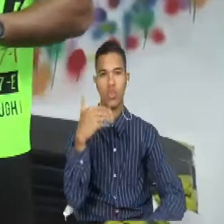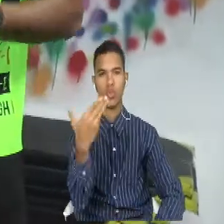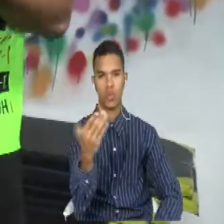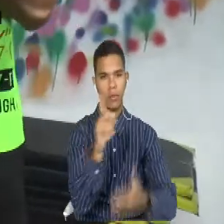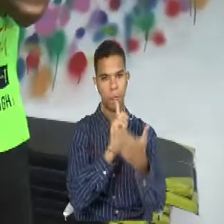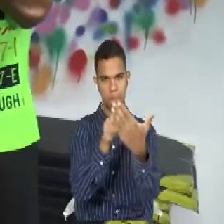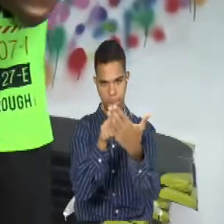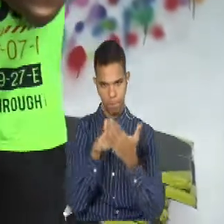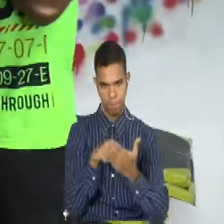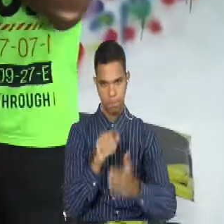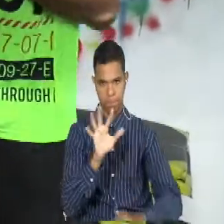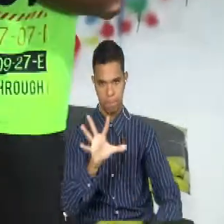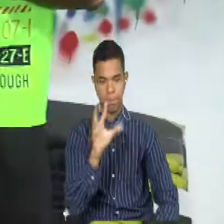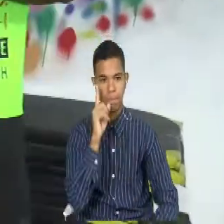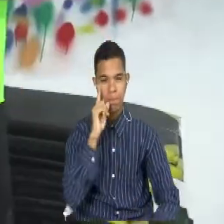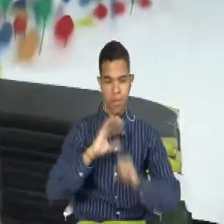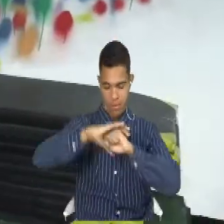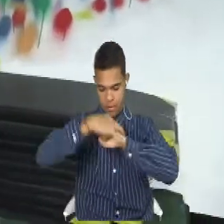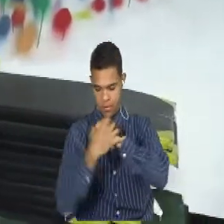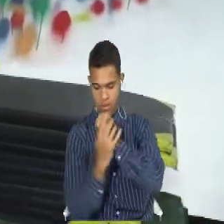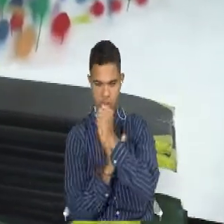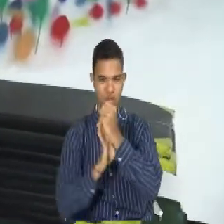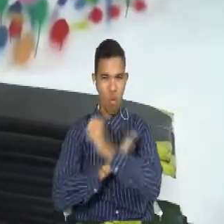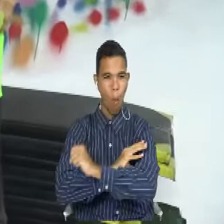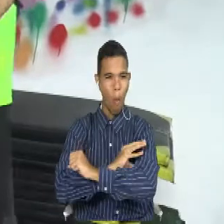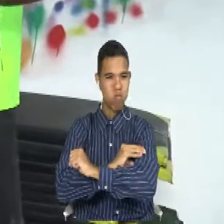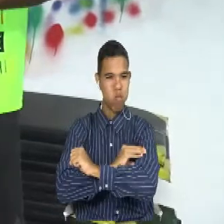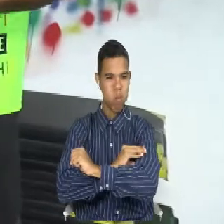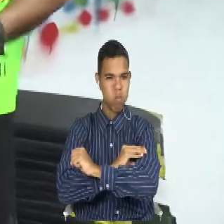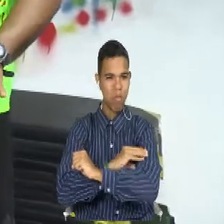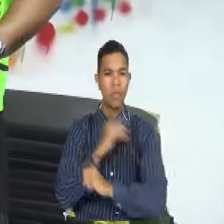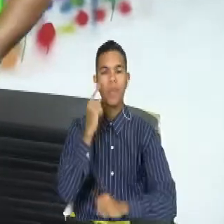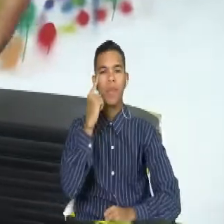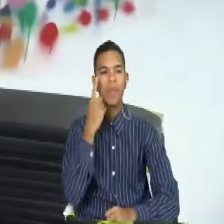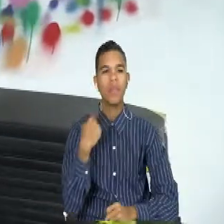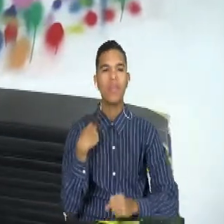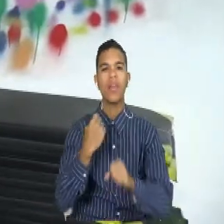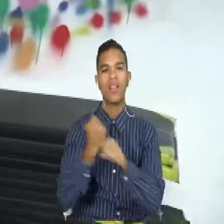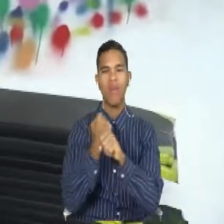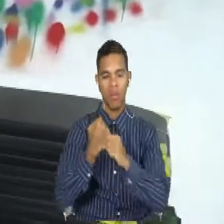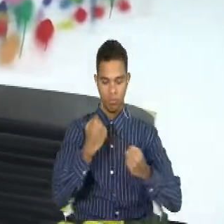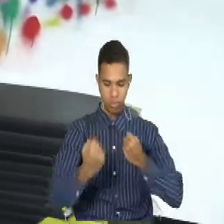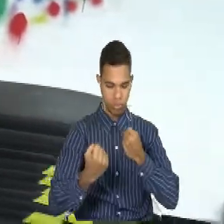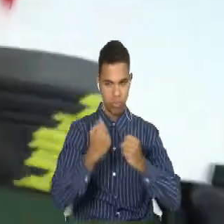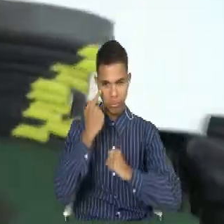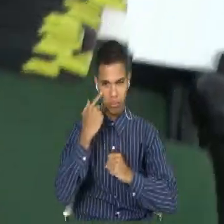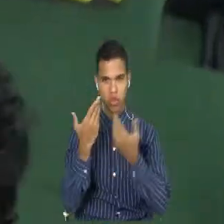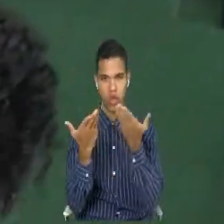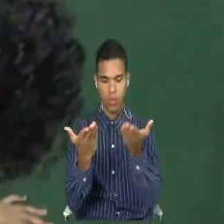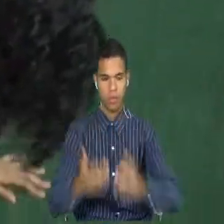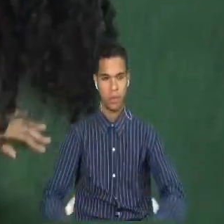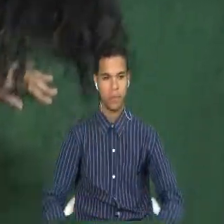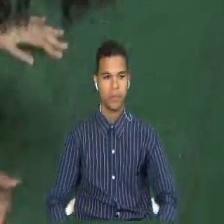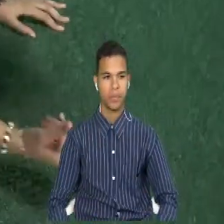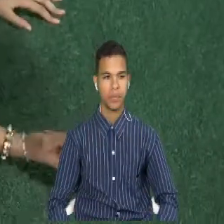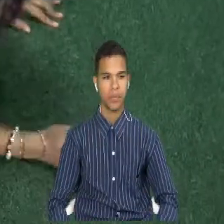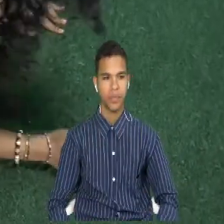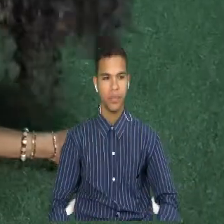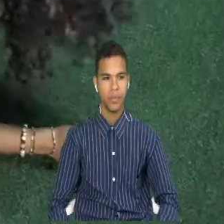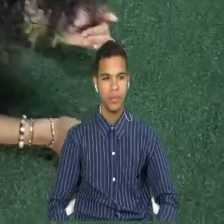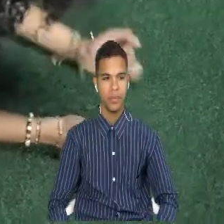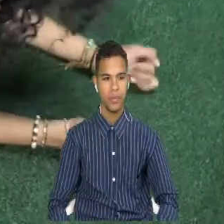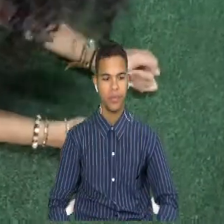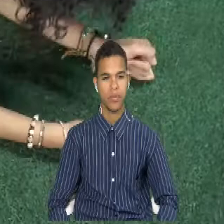su masa muscular. Entonces, vamos a arrancar primero con un trajito de core. Nos vamos a ubicar en plancha, ¿sí? Las manos debajo de los